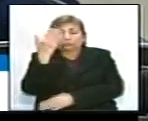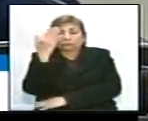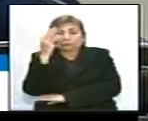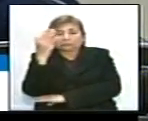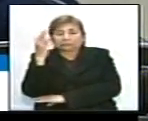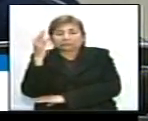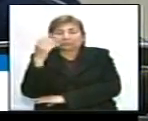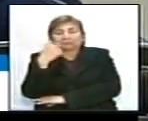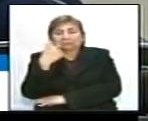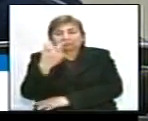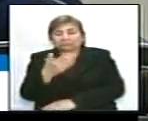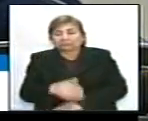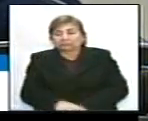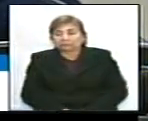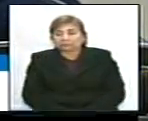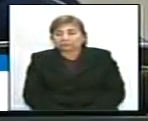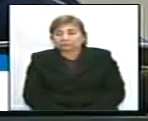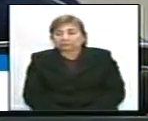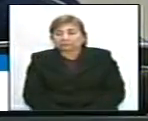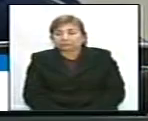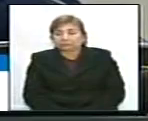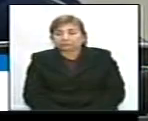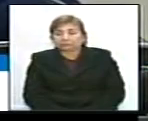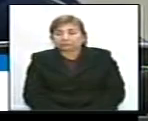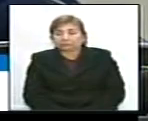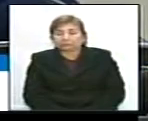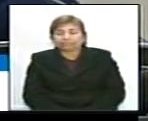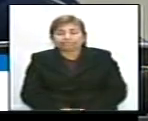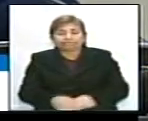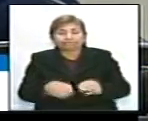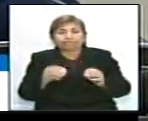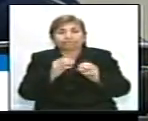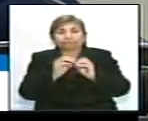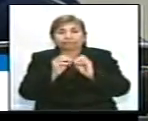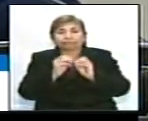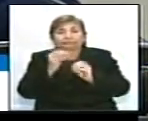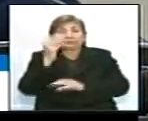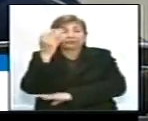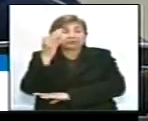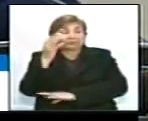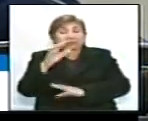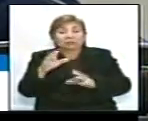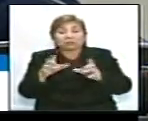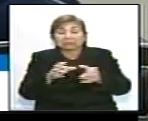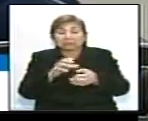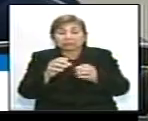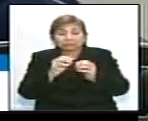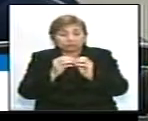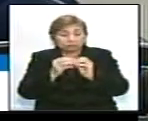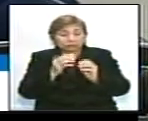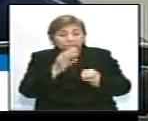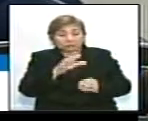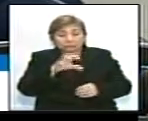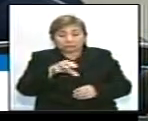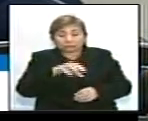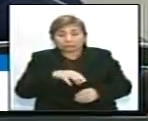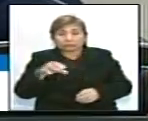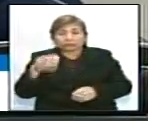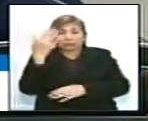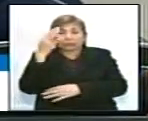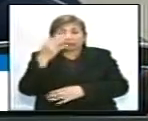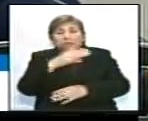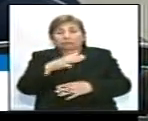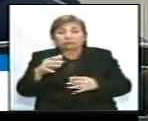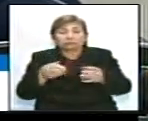venido emitiendo, lineamientos para la restauración de ecosistemas forestales y otros ecosistemas de vegetación silvestre, el tema